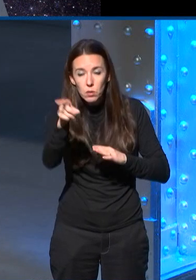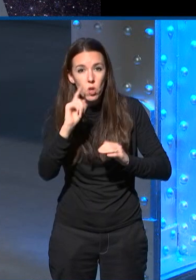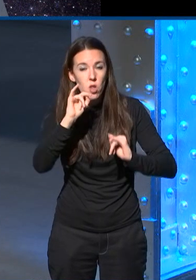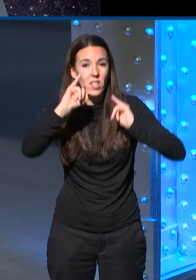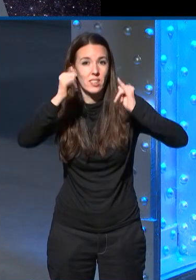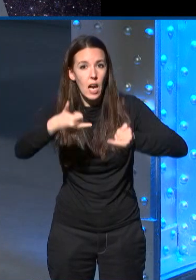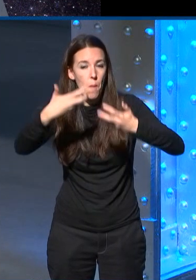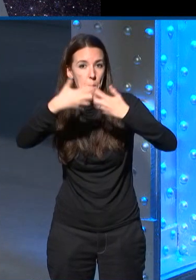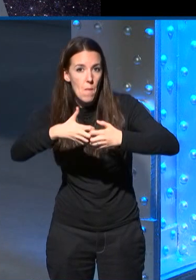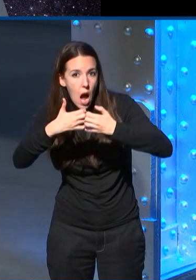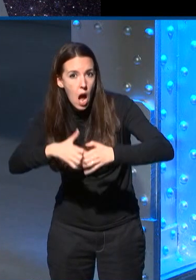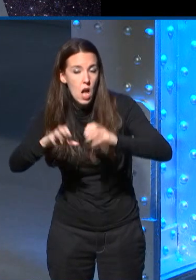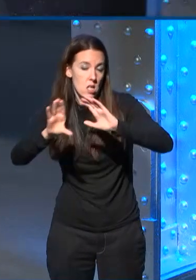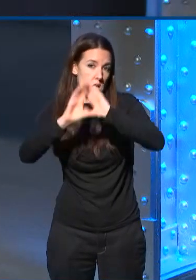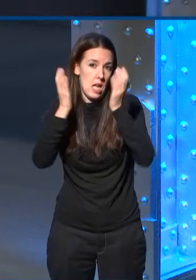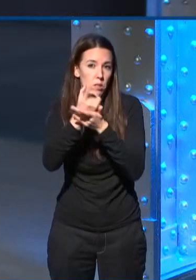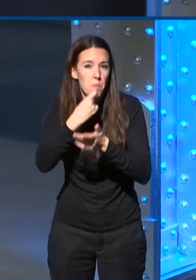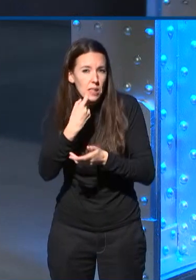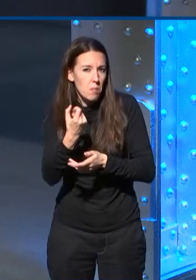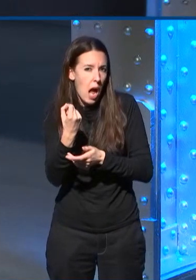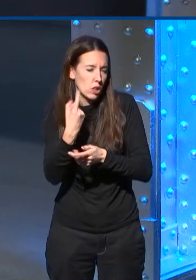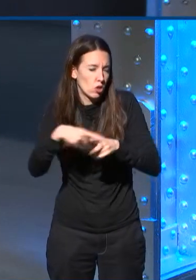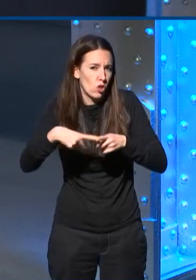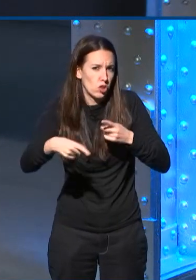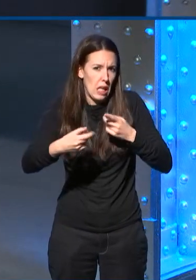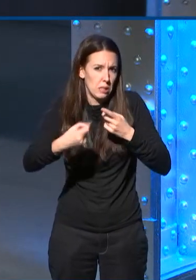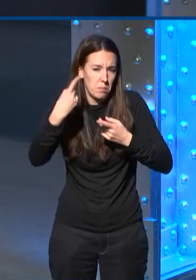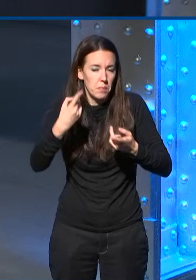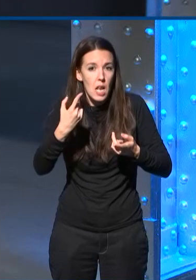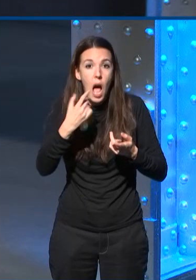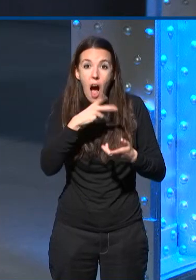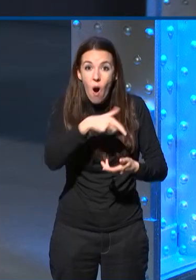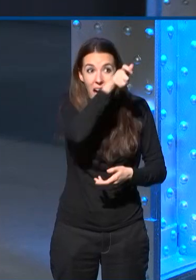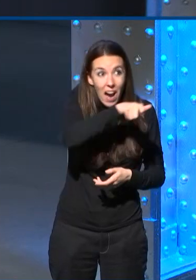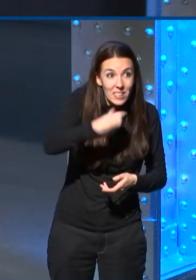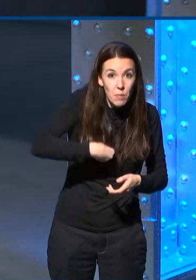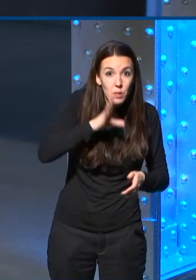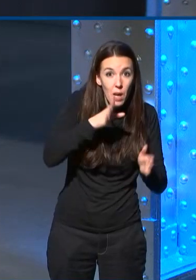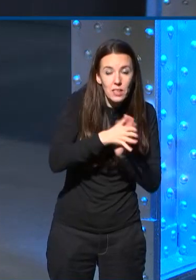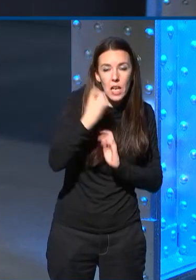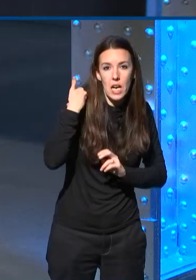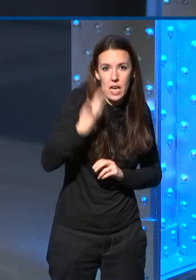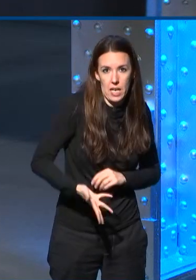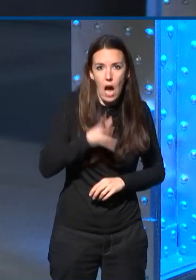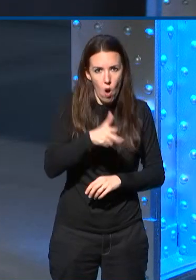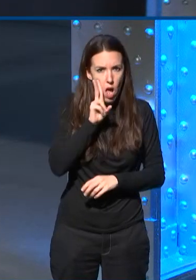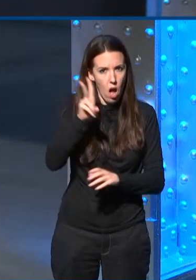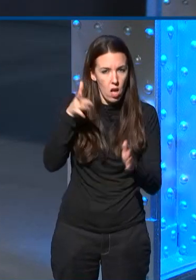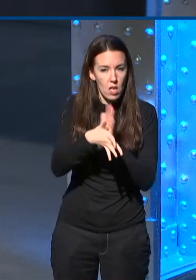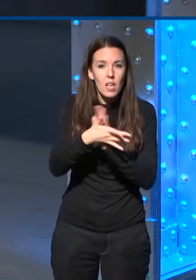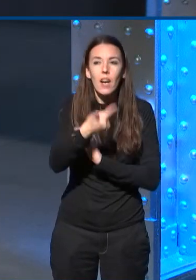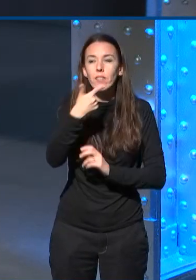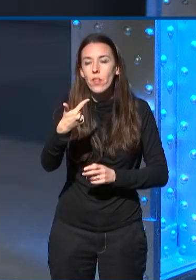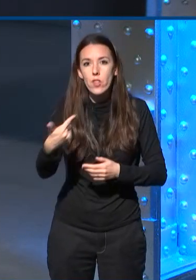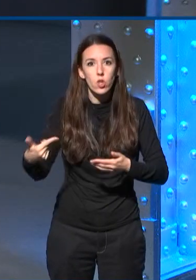las Viking a Marte y 1000 cosas más. Y mucha de esa gente ahora mismo es rica, ahora los veremos. Y esa gente dice,